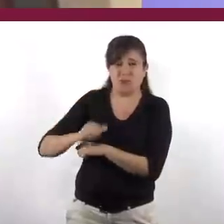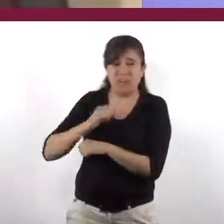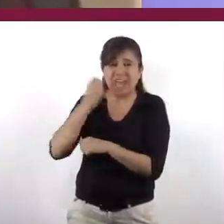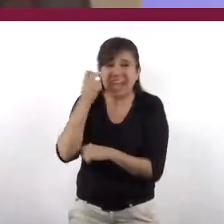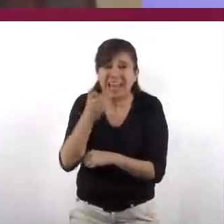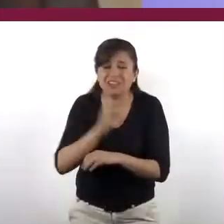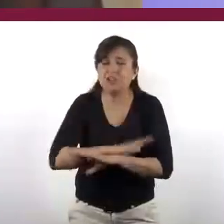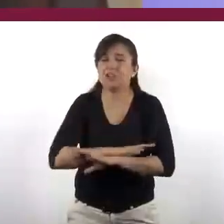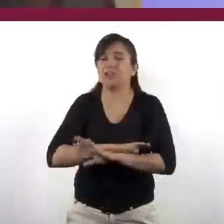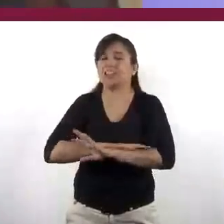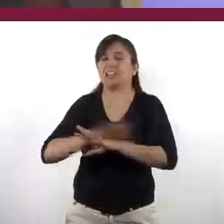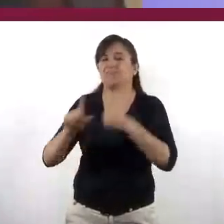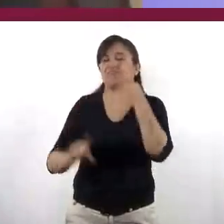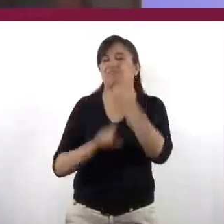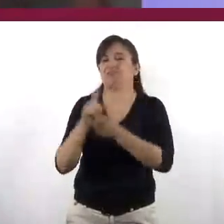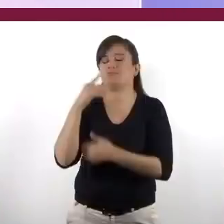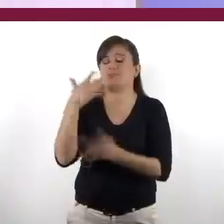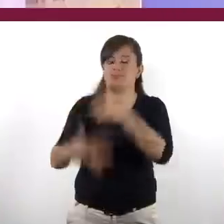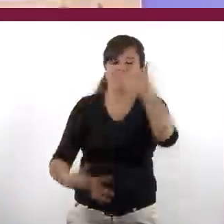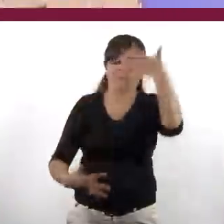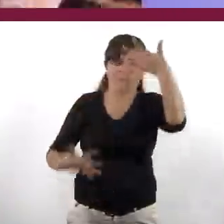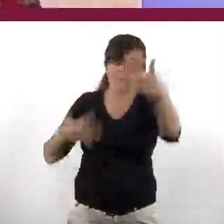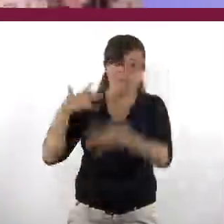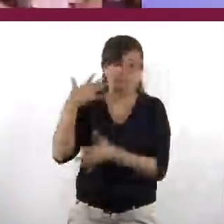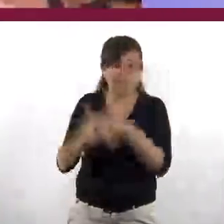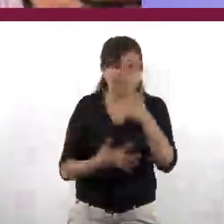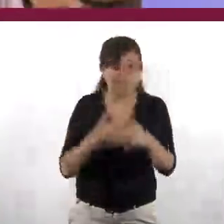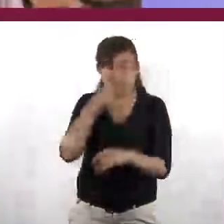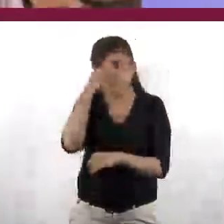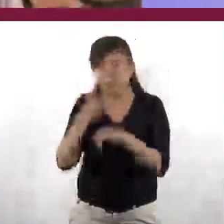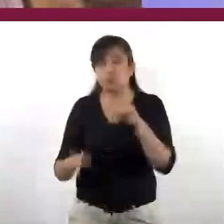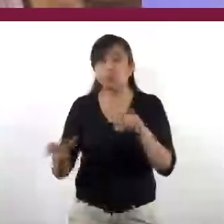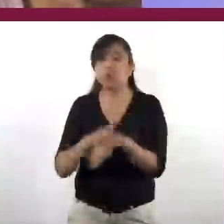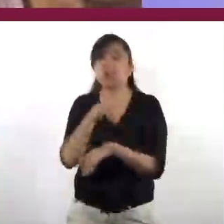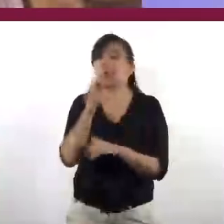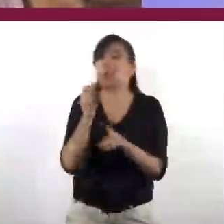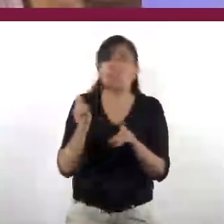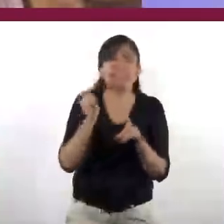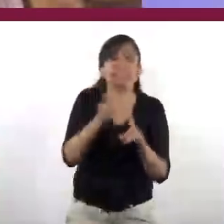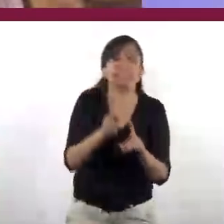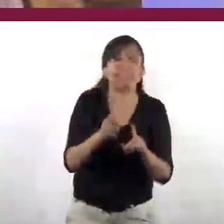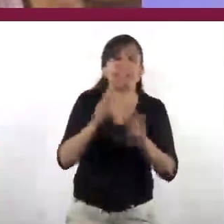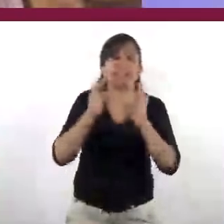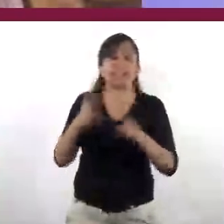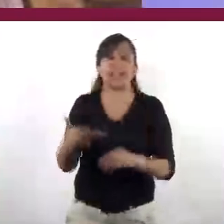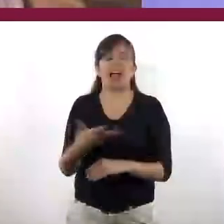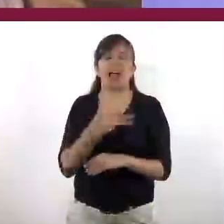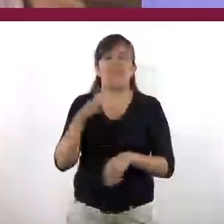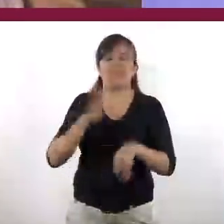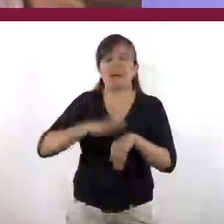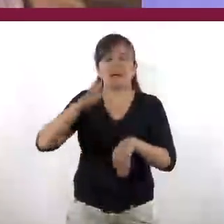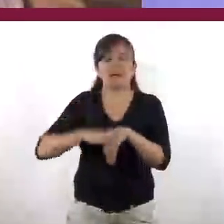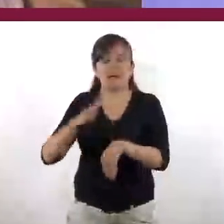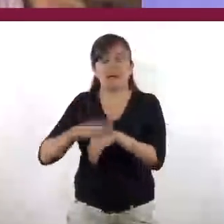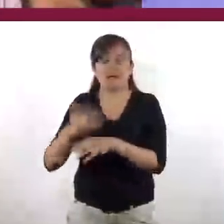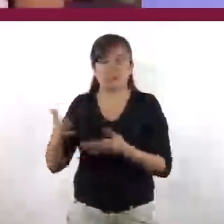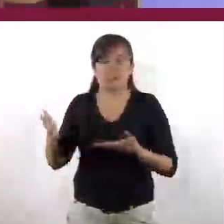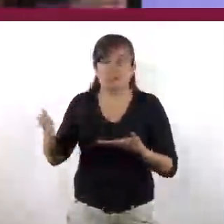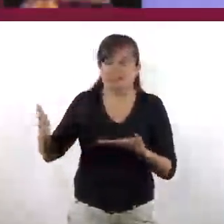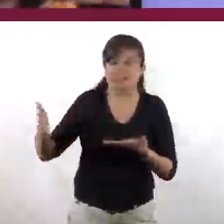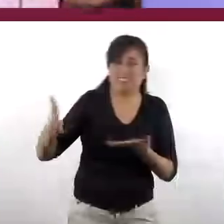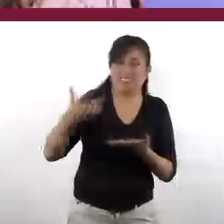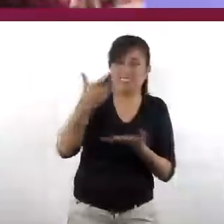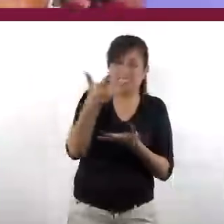que derrama el vaso de agua finalmente, porque significa que se obtienen cada vez más recursos de una